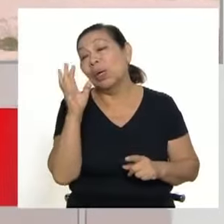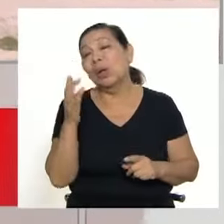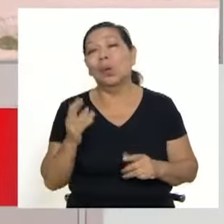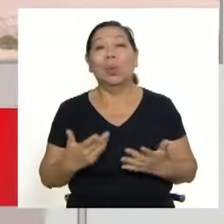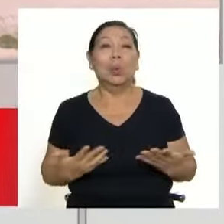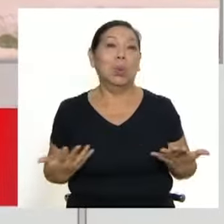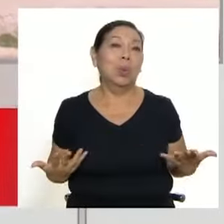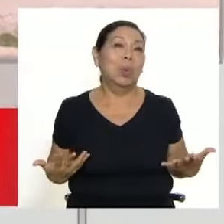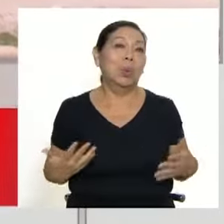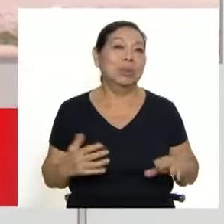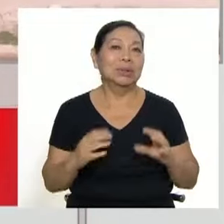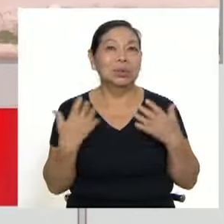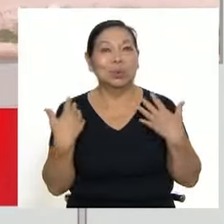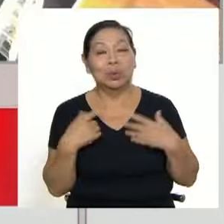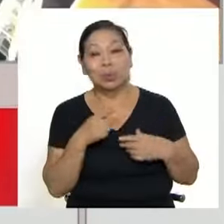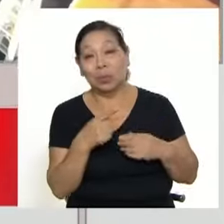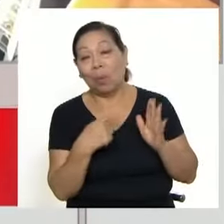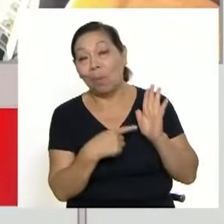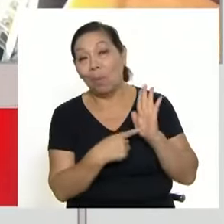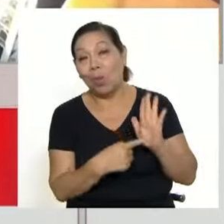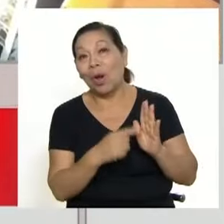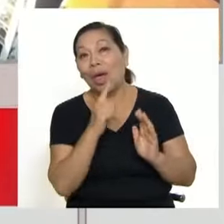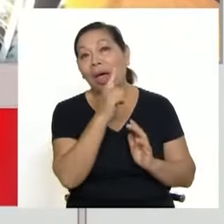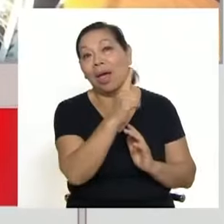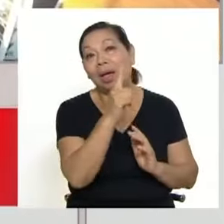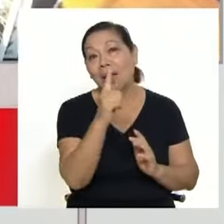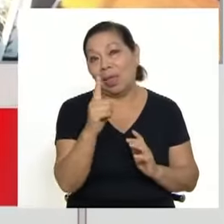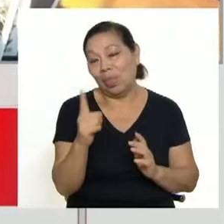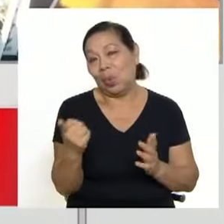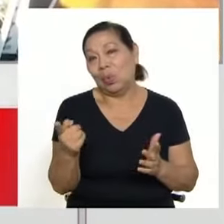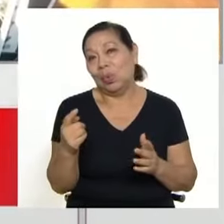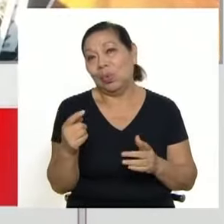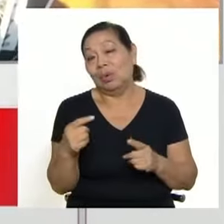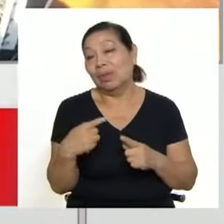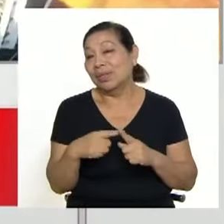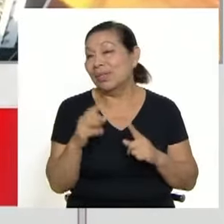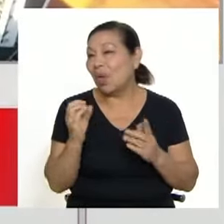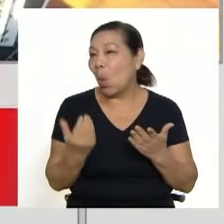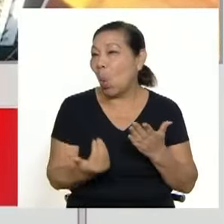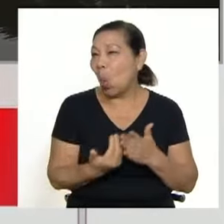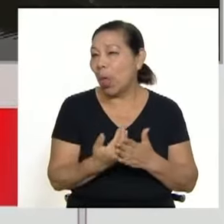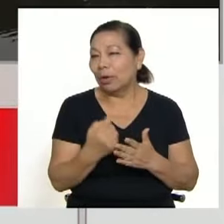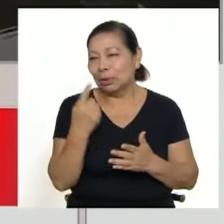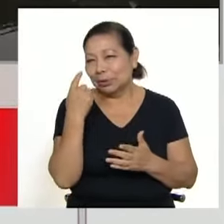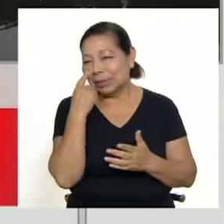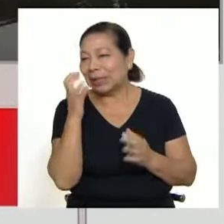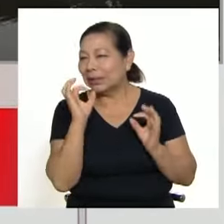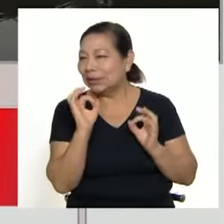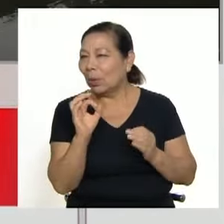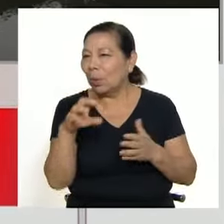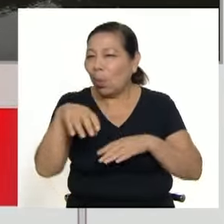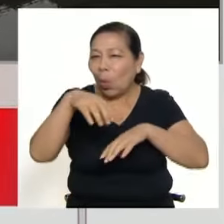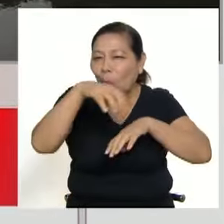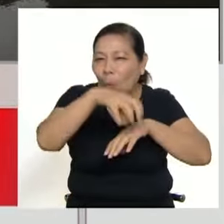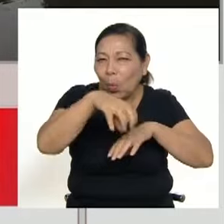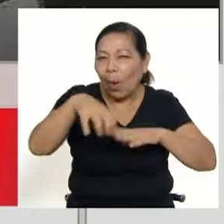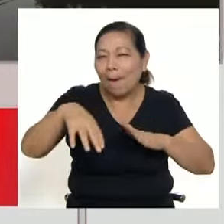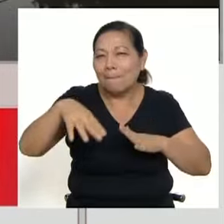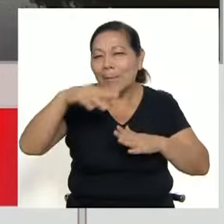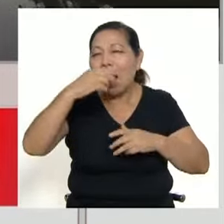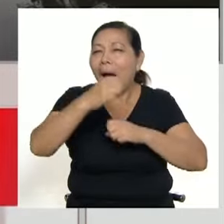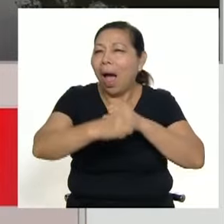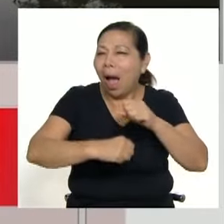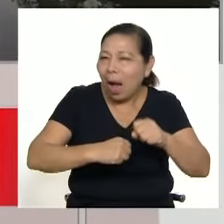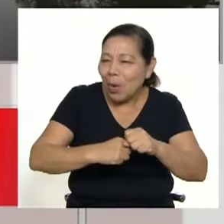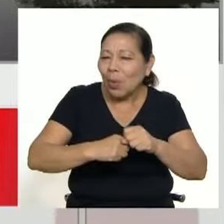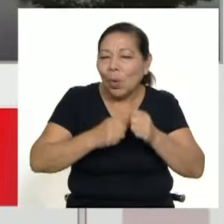maravilloso que seguramente tú lo demostrarás en cada uno de tus programas. Hay siempre un nuevo destino por conocer, siempre un pueblito, y mientras pasan los años,